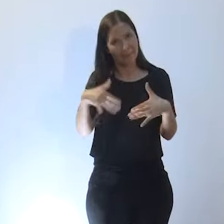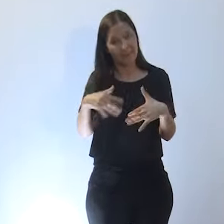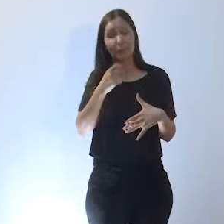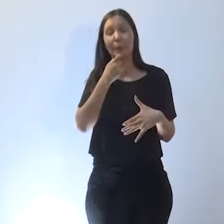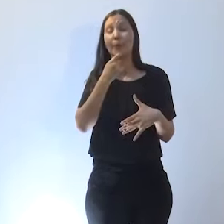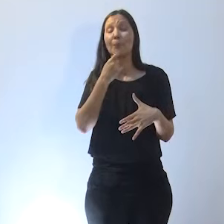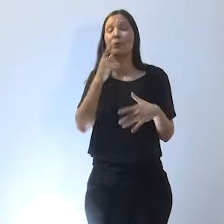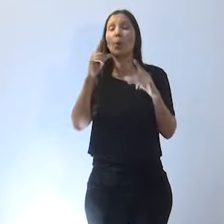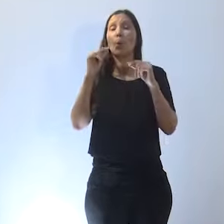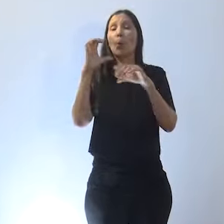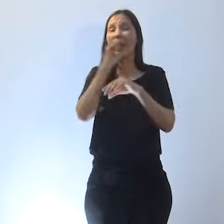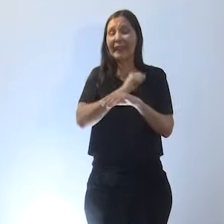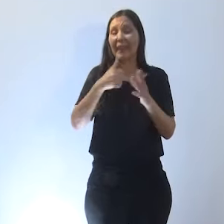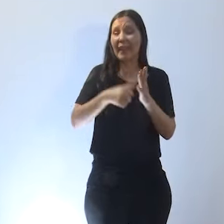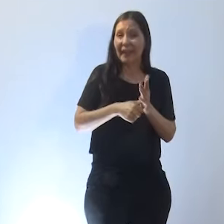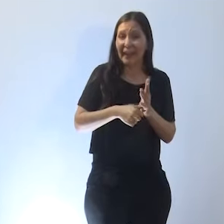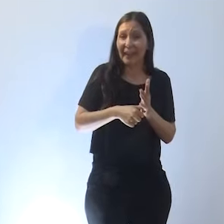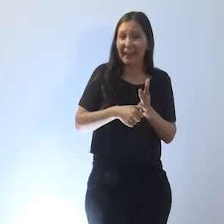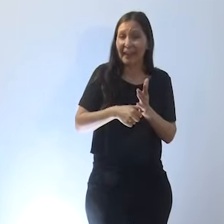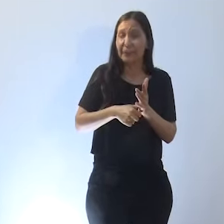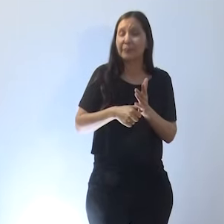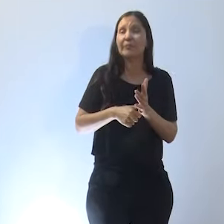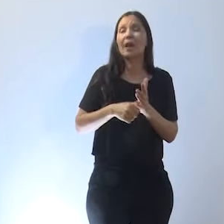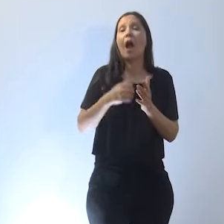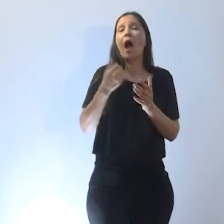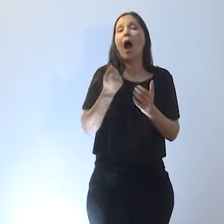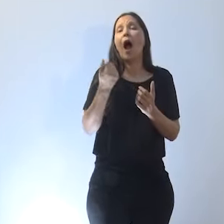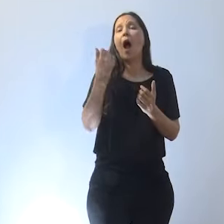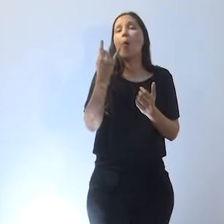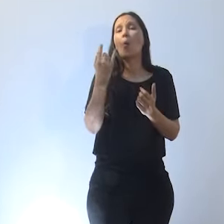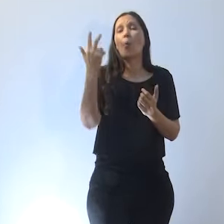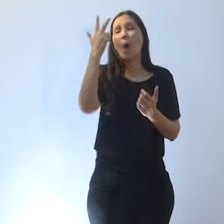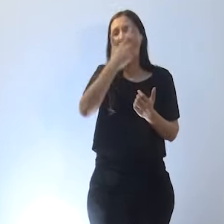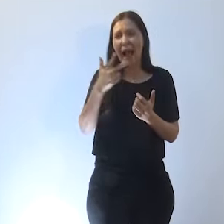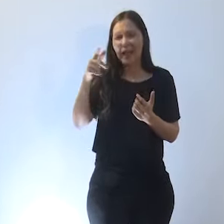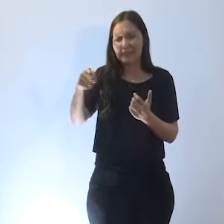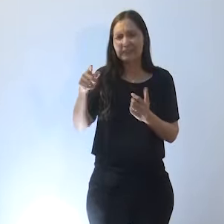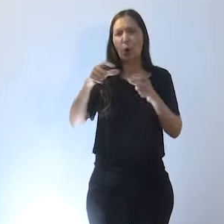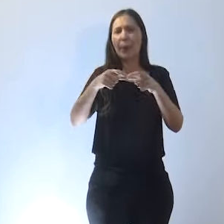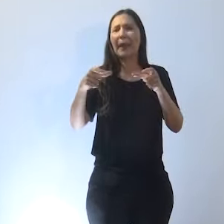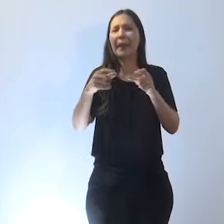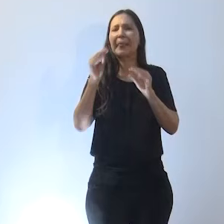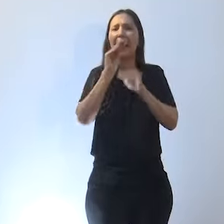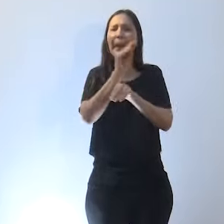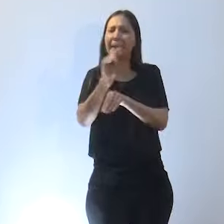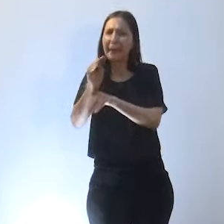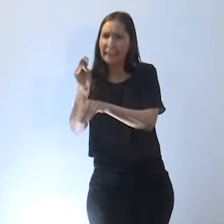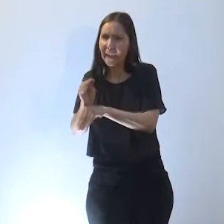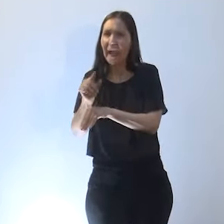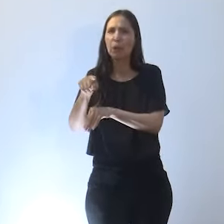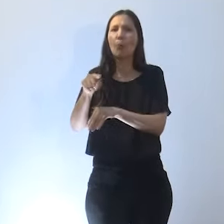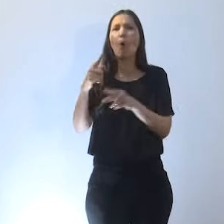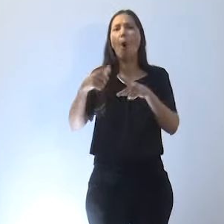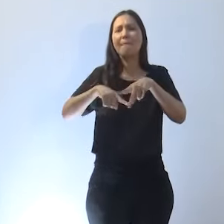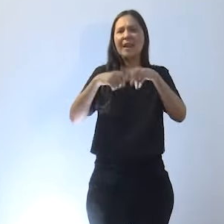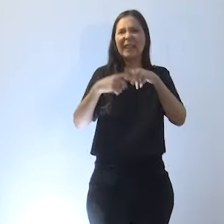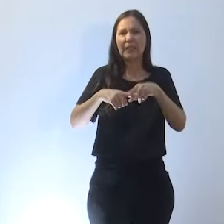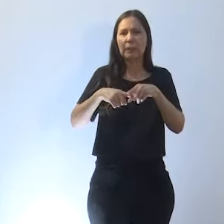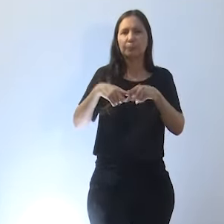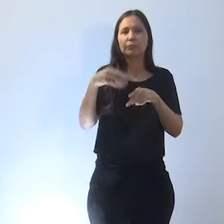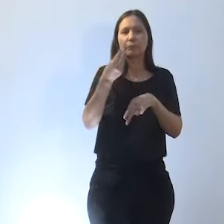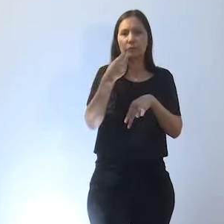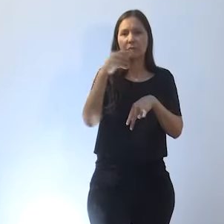Ah Uh Sí la la tarjeta alimentar son mecanismos que nos parecen muy virtuosos porque no